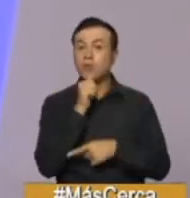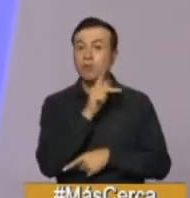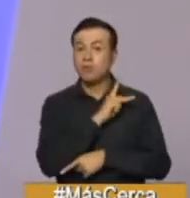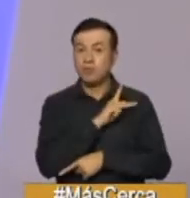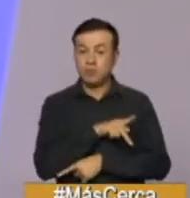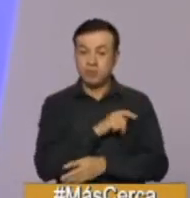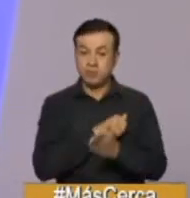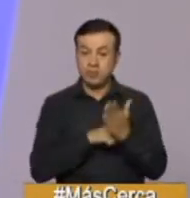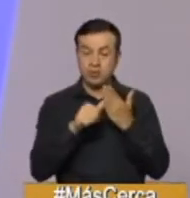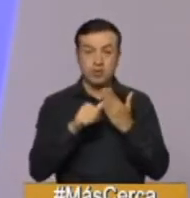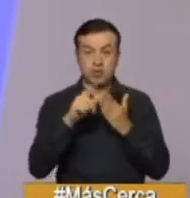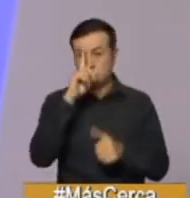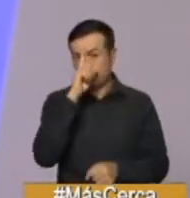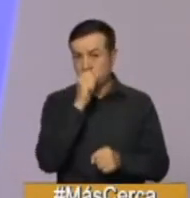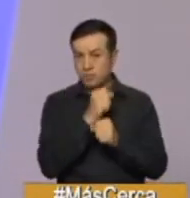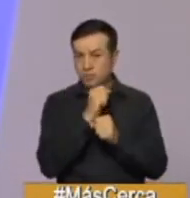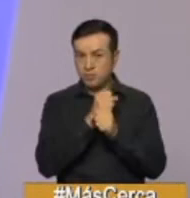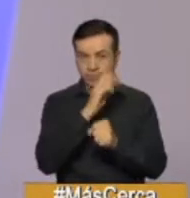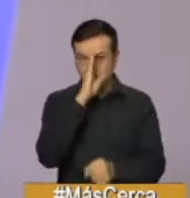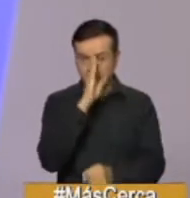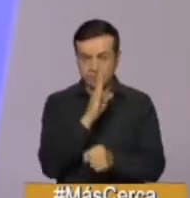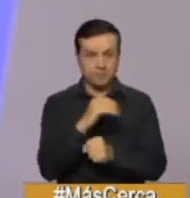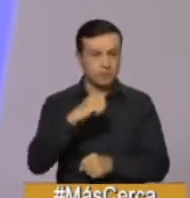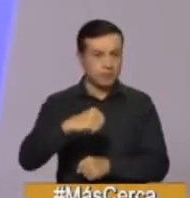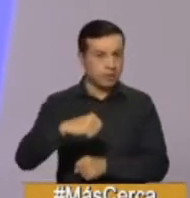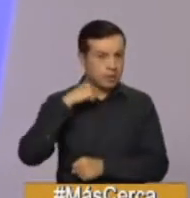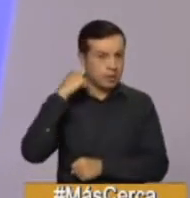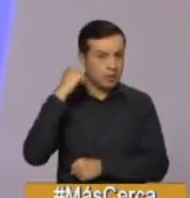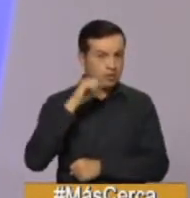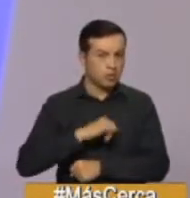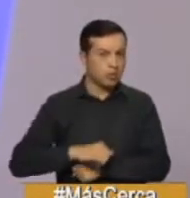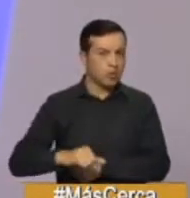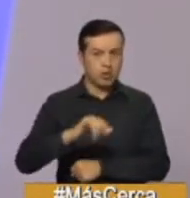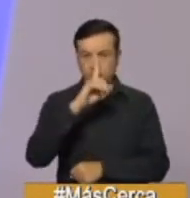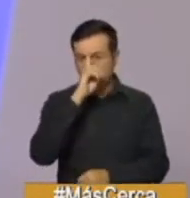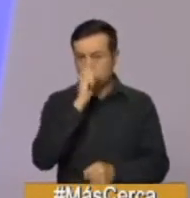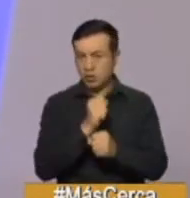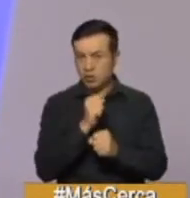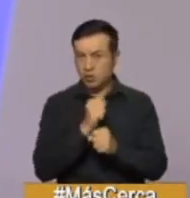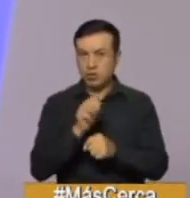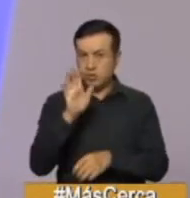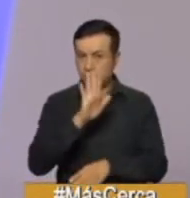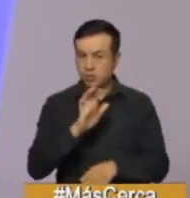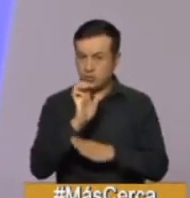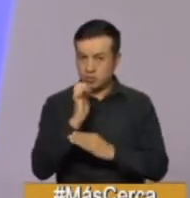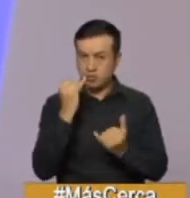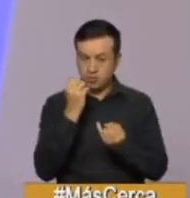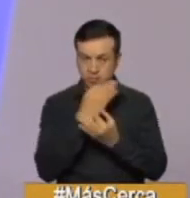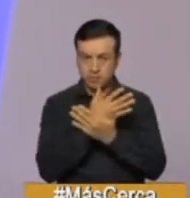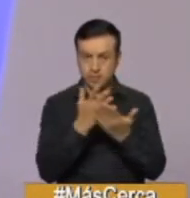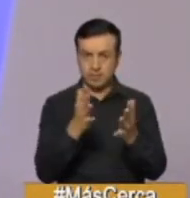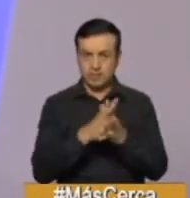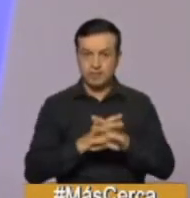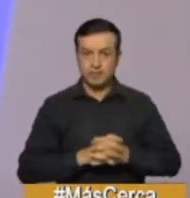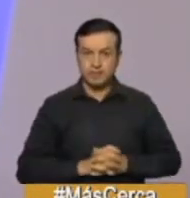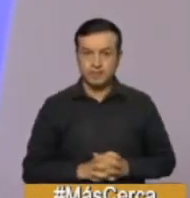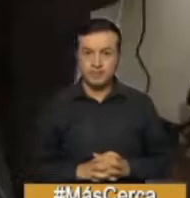ministerio de trabajo con el objetivo de asegurar los derechos de todos los trabajadores en el país le contamos más